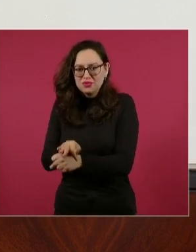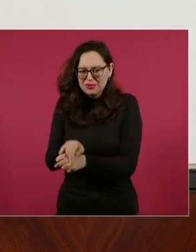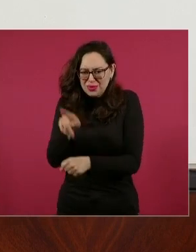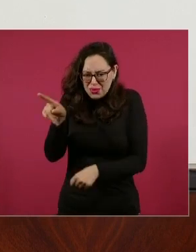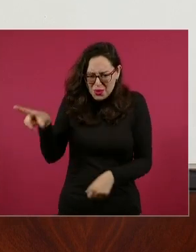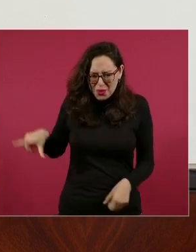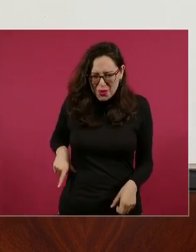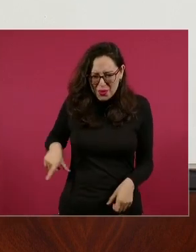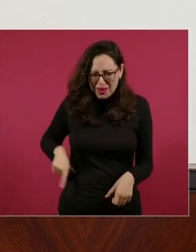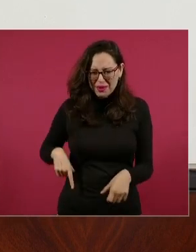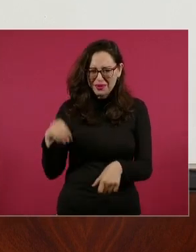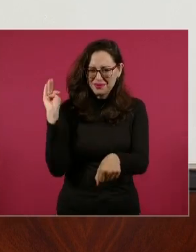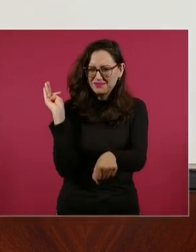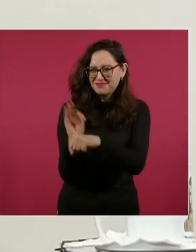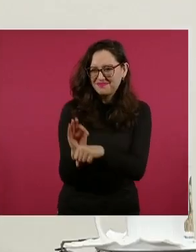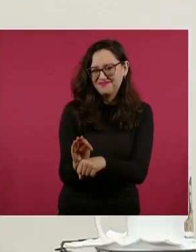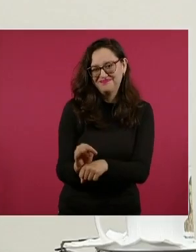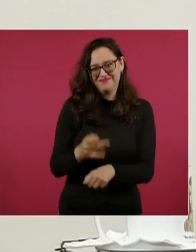no debe